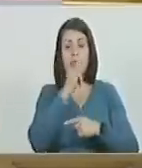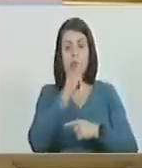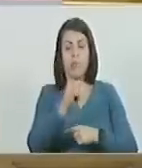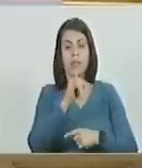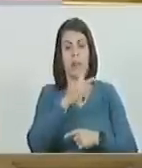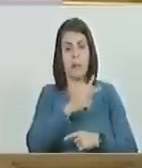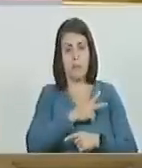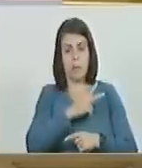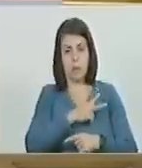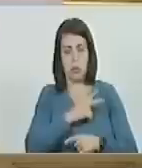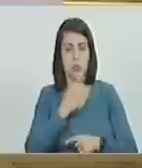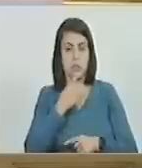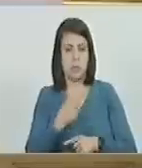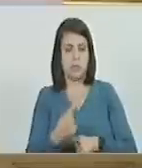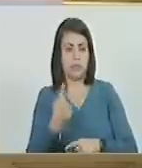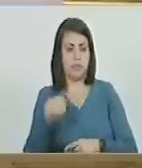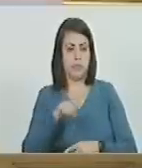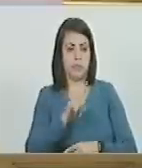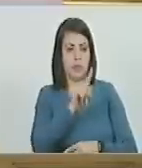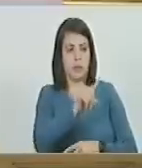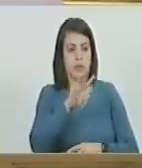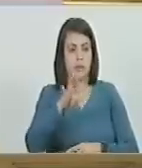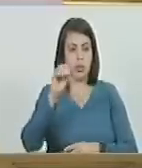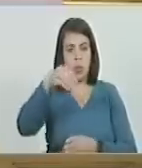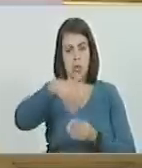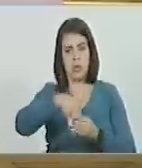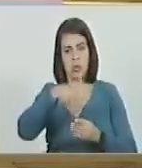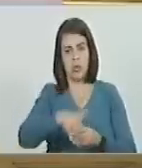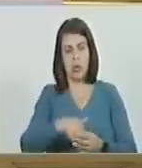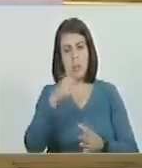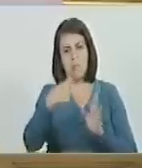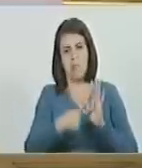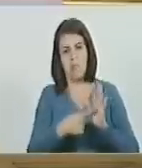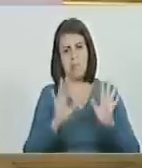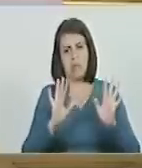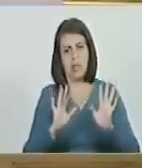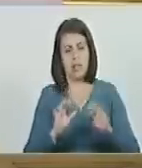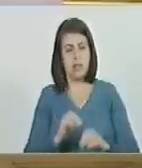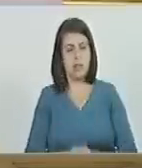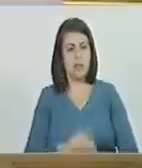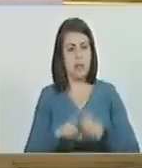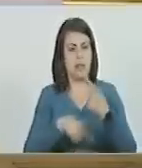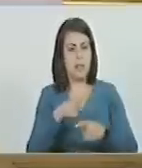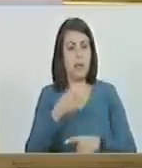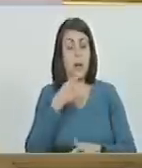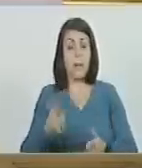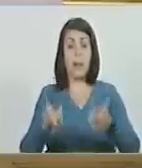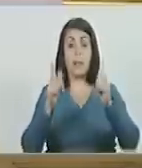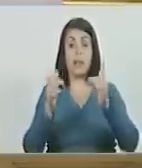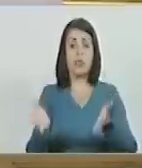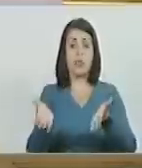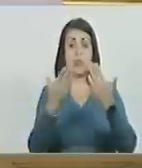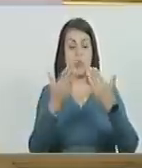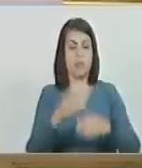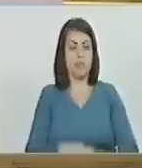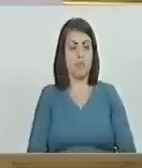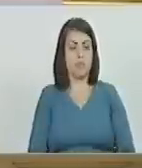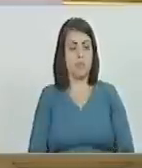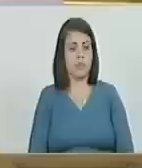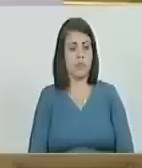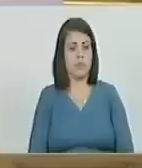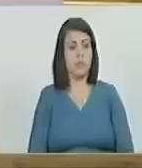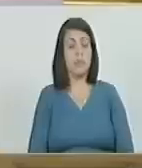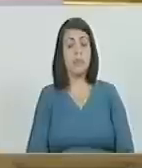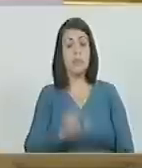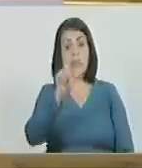Consejo Supremo Electoral contaba 140 votos, 1000 votos, no era así, Timoteo. Y después autorizaba, Delgado Chapillín,